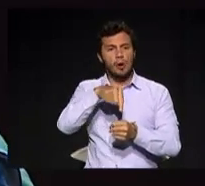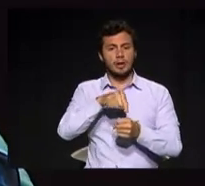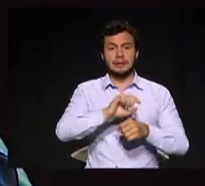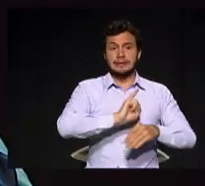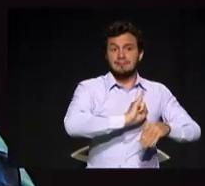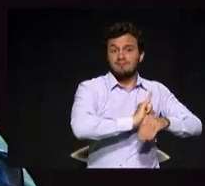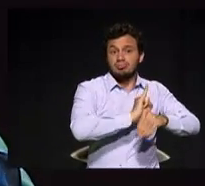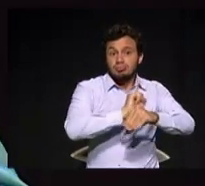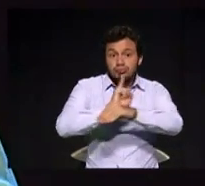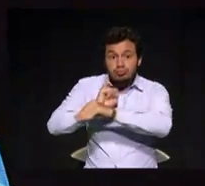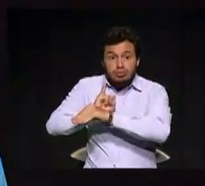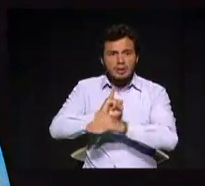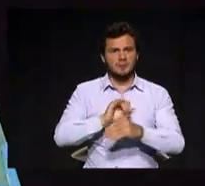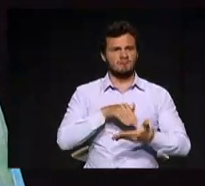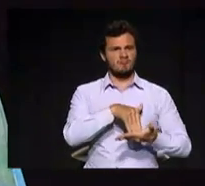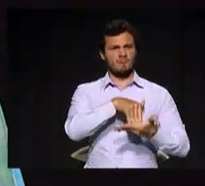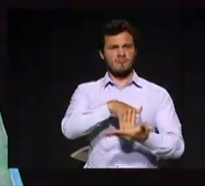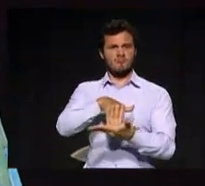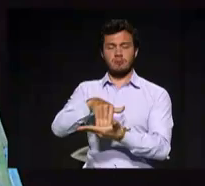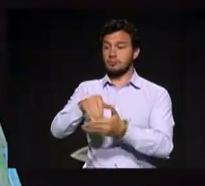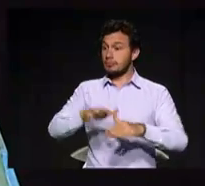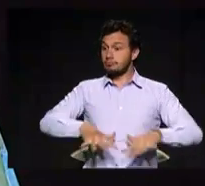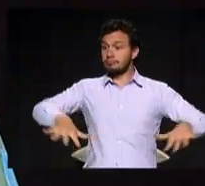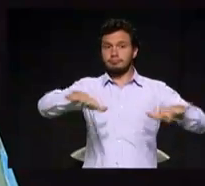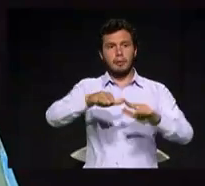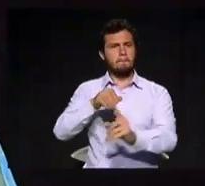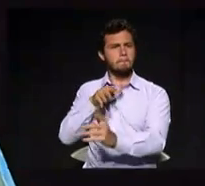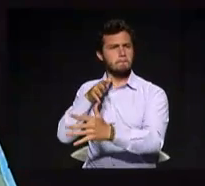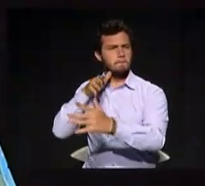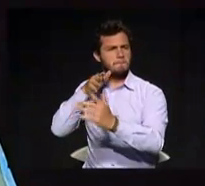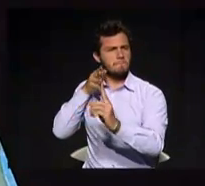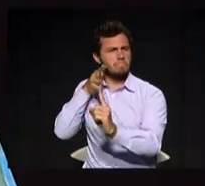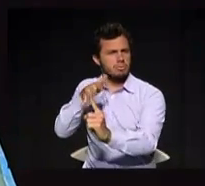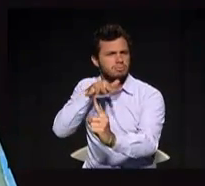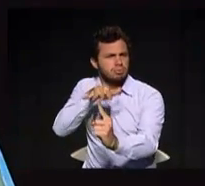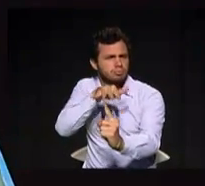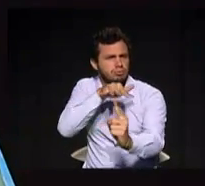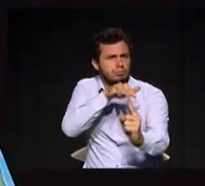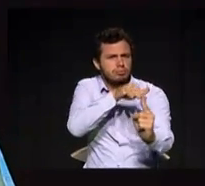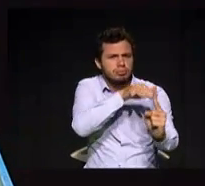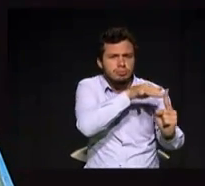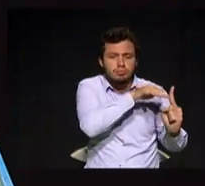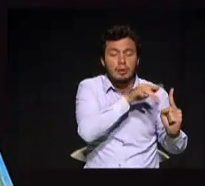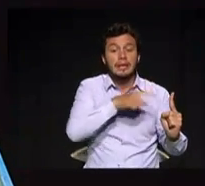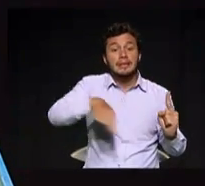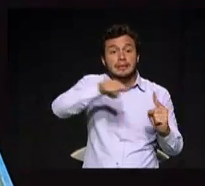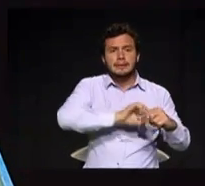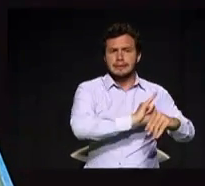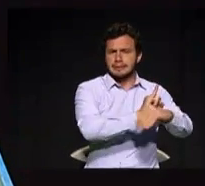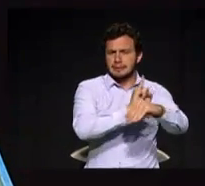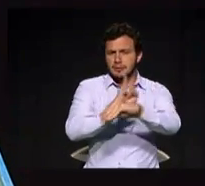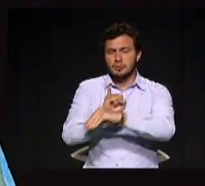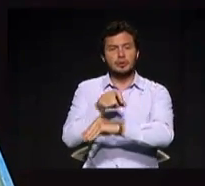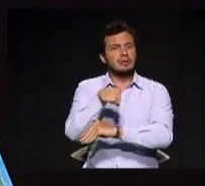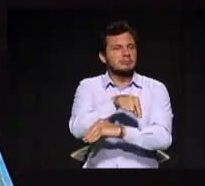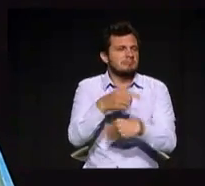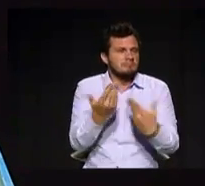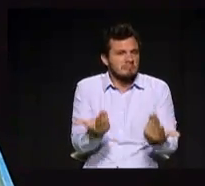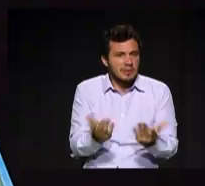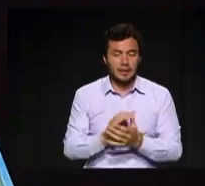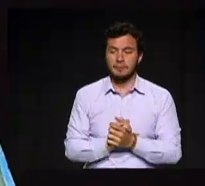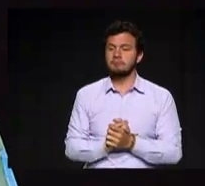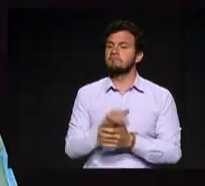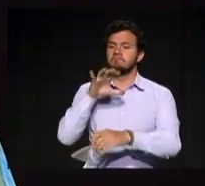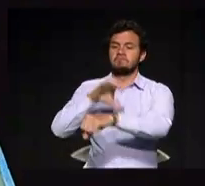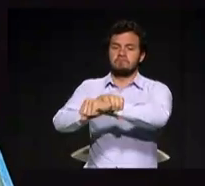presencia en el territorio y esto es desde las instituciones que tienen que ver con la privación de la libertad hasta las que están